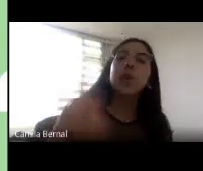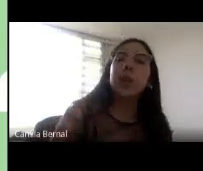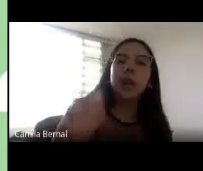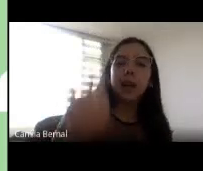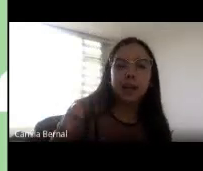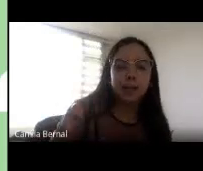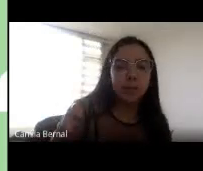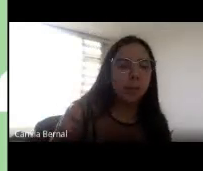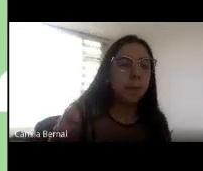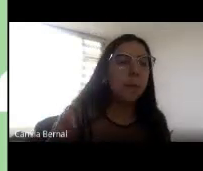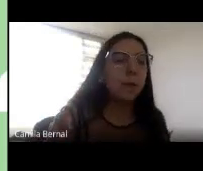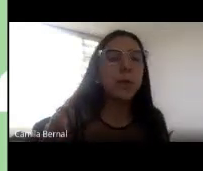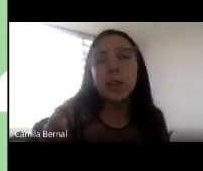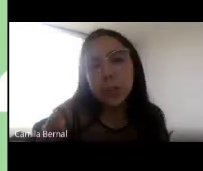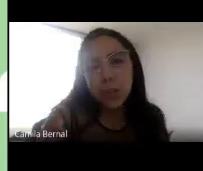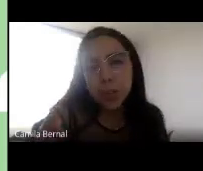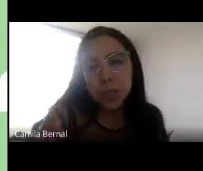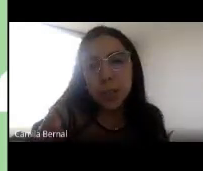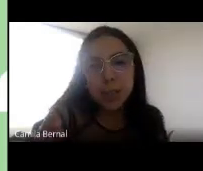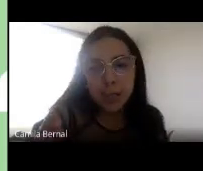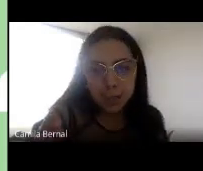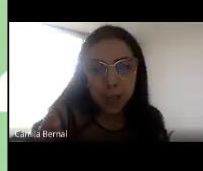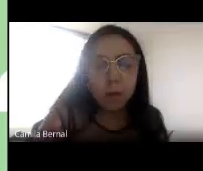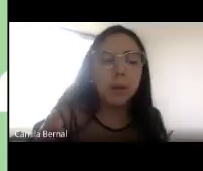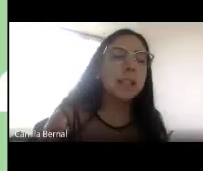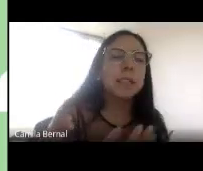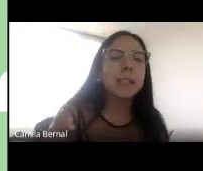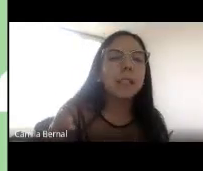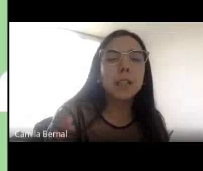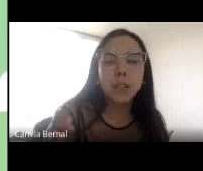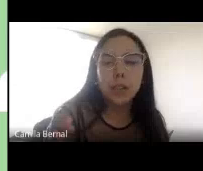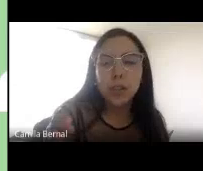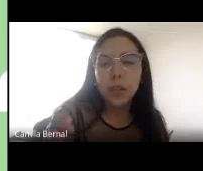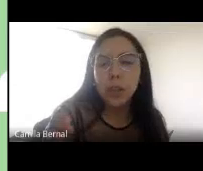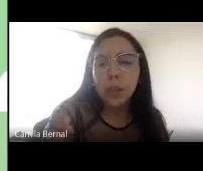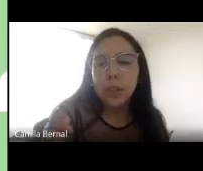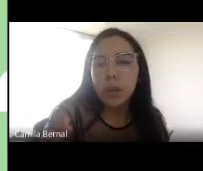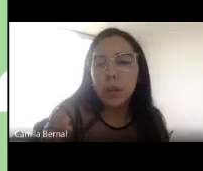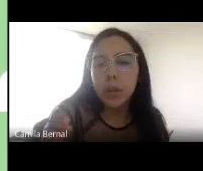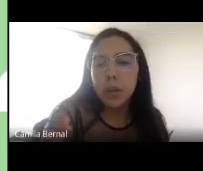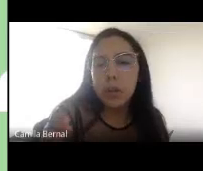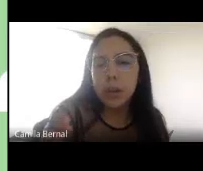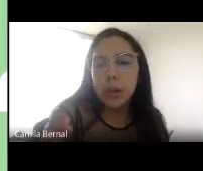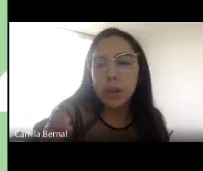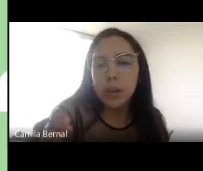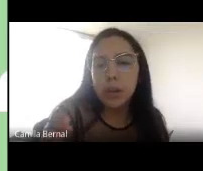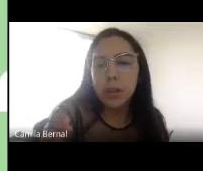alteramos como las condiciones iniciales del agua.